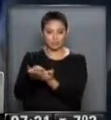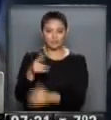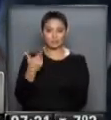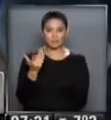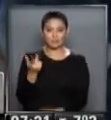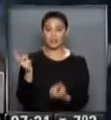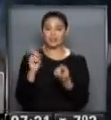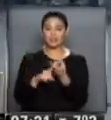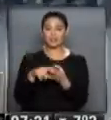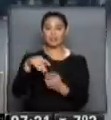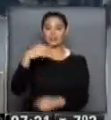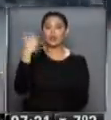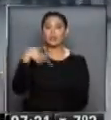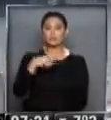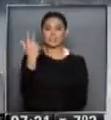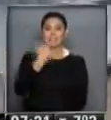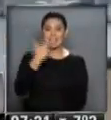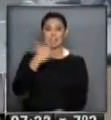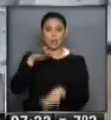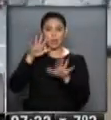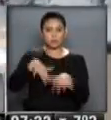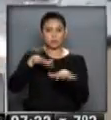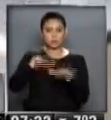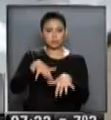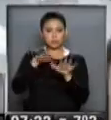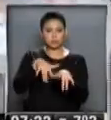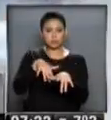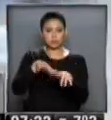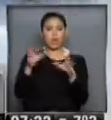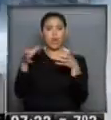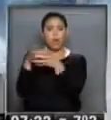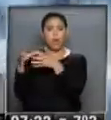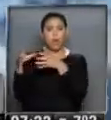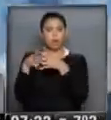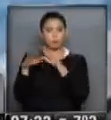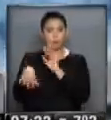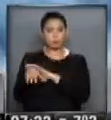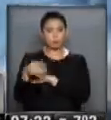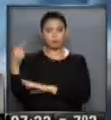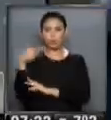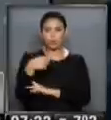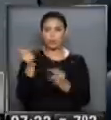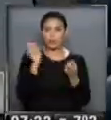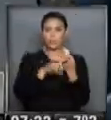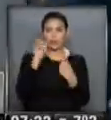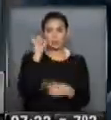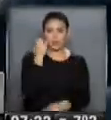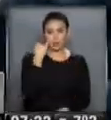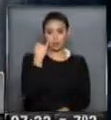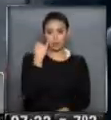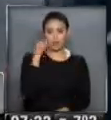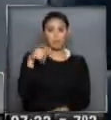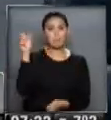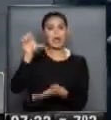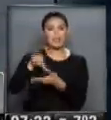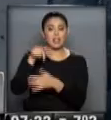se celebró 3 días después de la tercera manifestación en París organizada por grupos ultra que se oponen al matrimonio igualitario en un